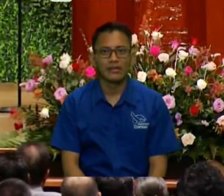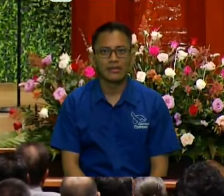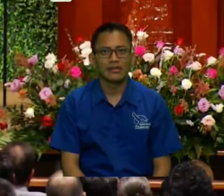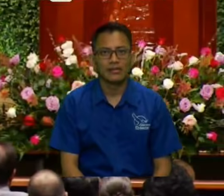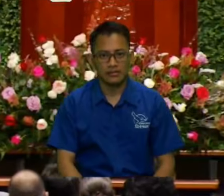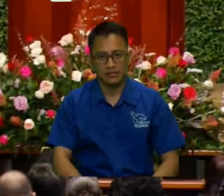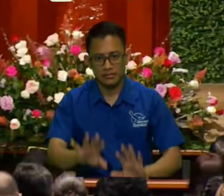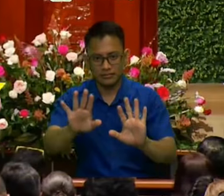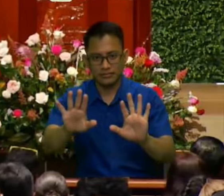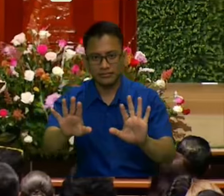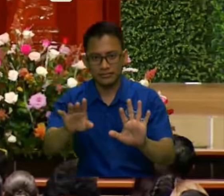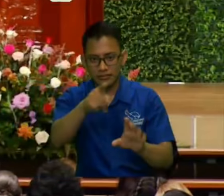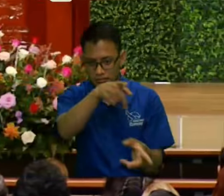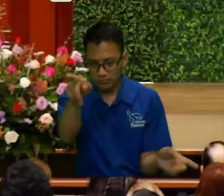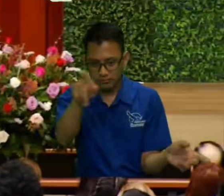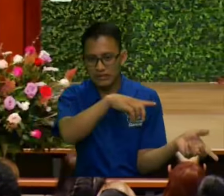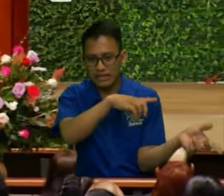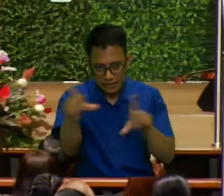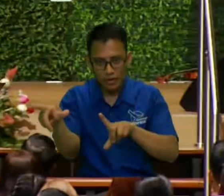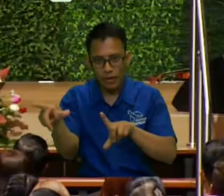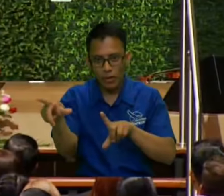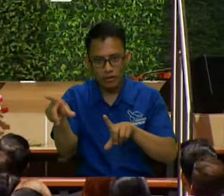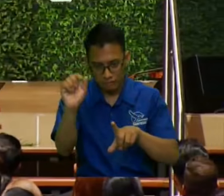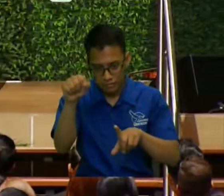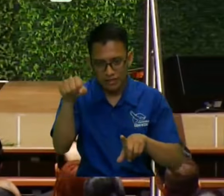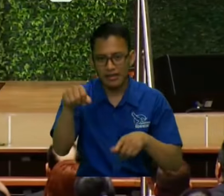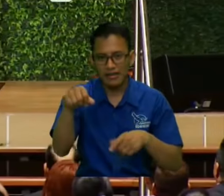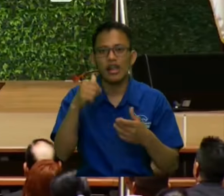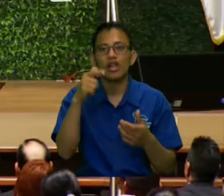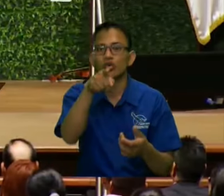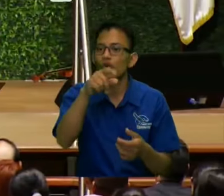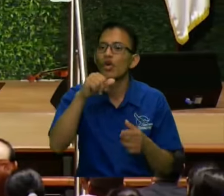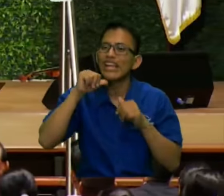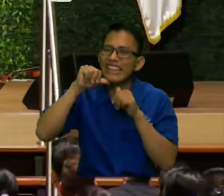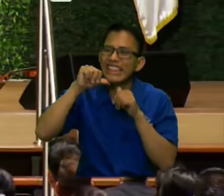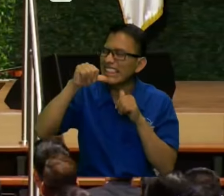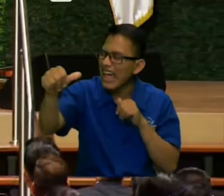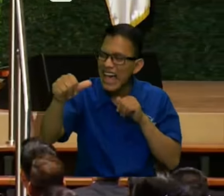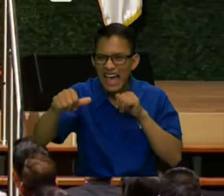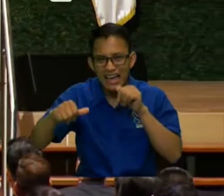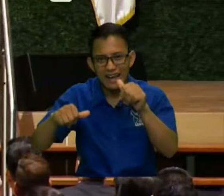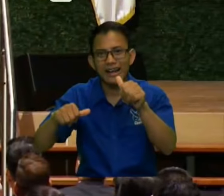¿Ya tiene el milagro? Va, lo va a gritar a la cuenta de 3.